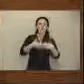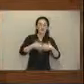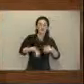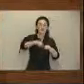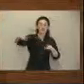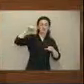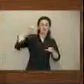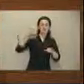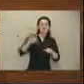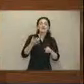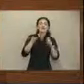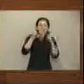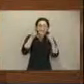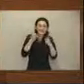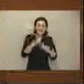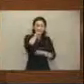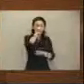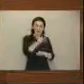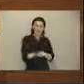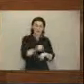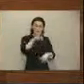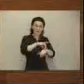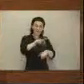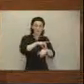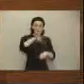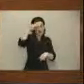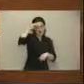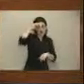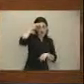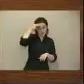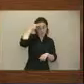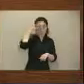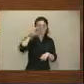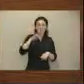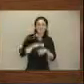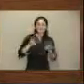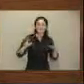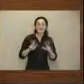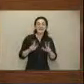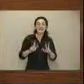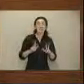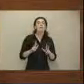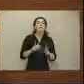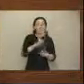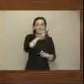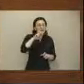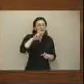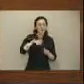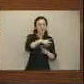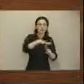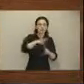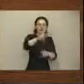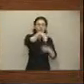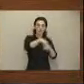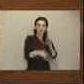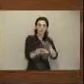años, que es tratar de mantener al enfermo psíquico con padecimientos graves en su entorno, tratado